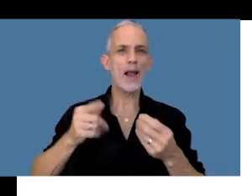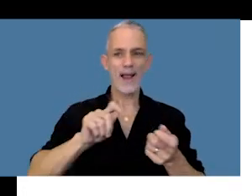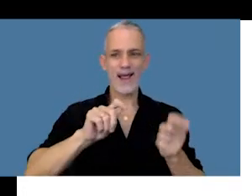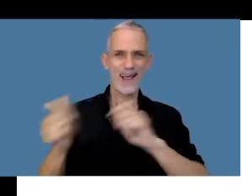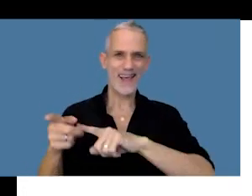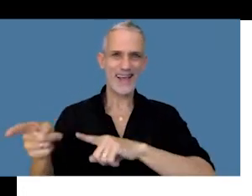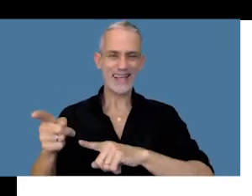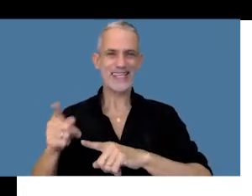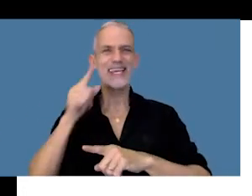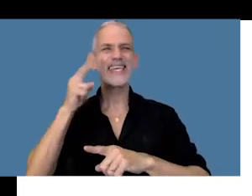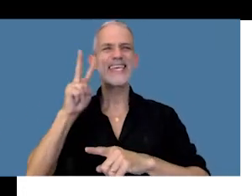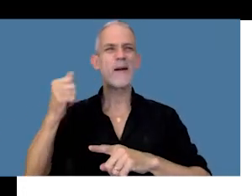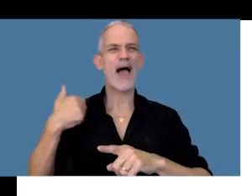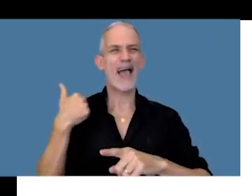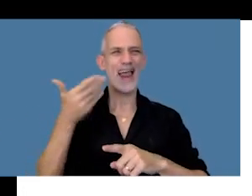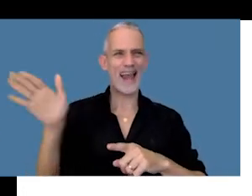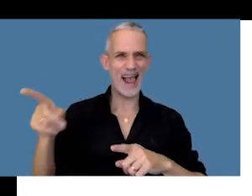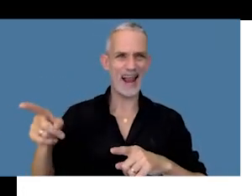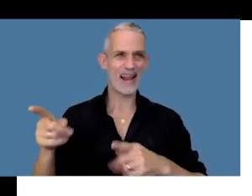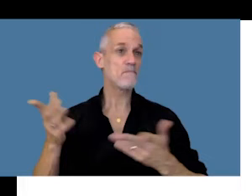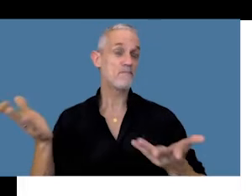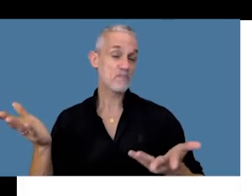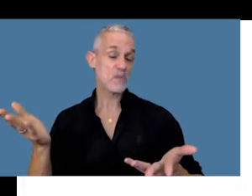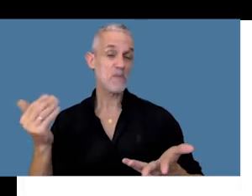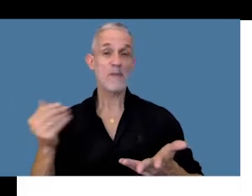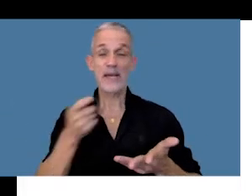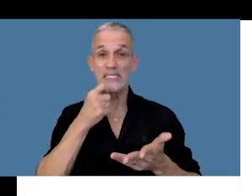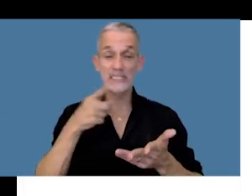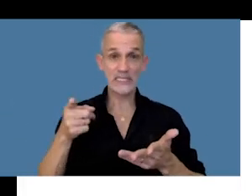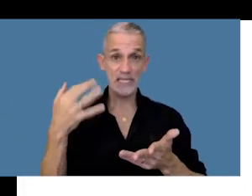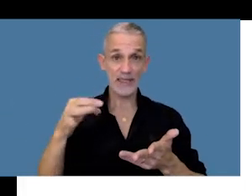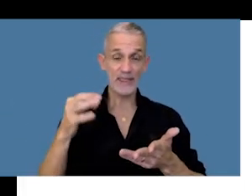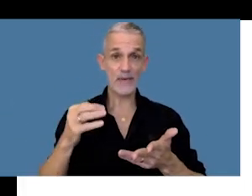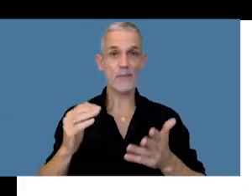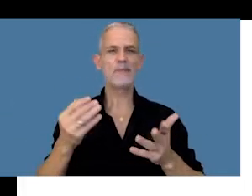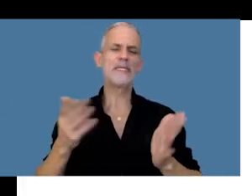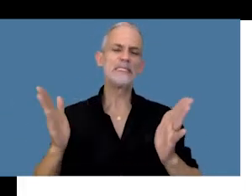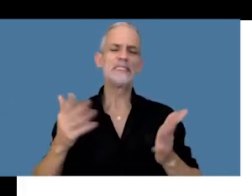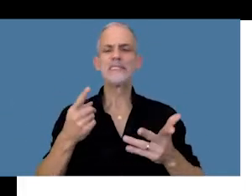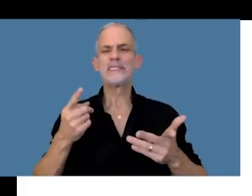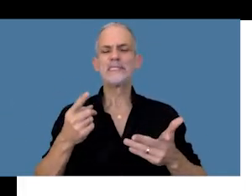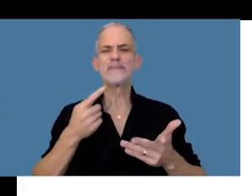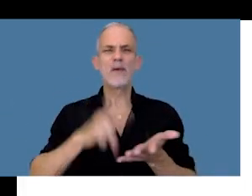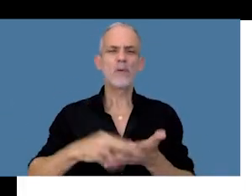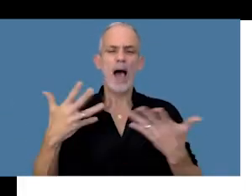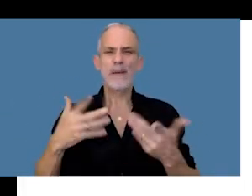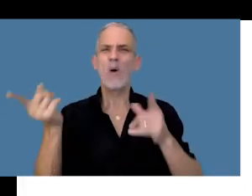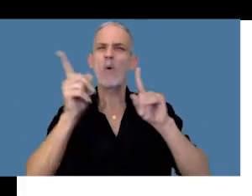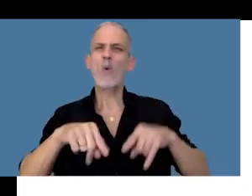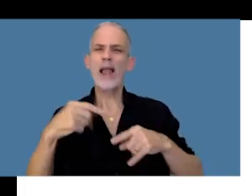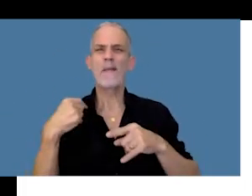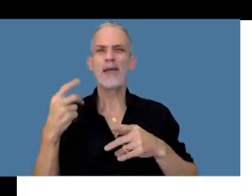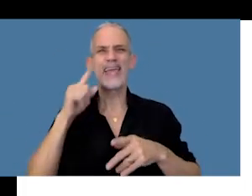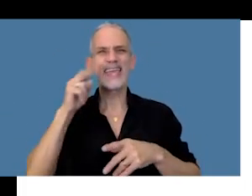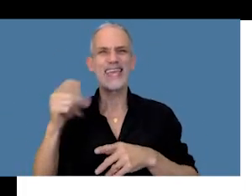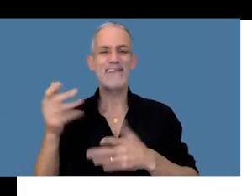al régimen general. ¿Qué quiere decir? Que para que se le haga menos gravoso el reingreso al régimen general, va a